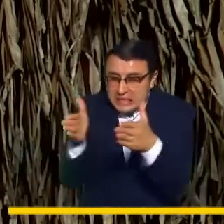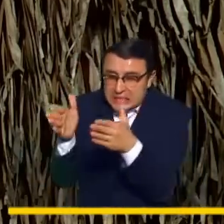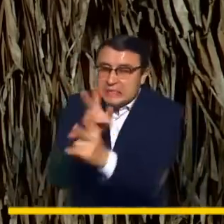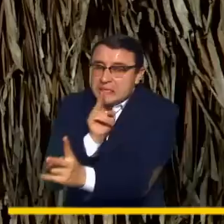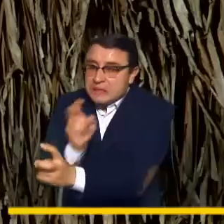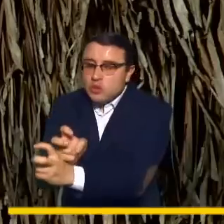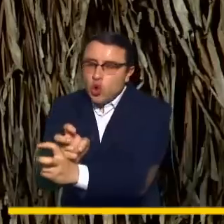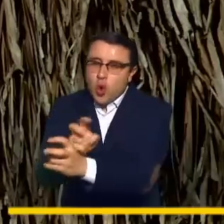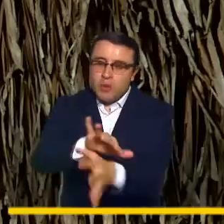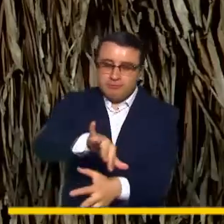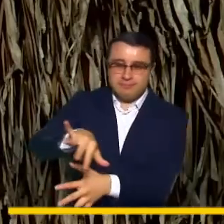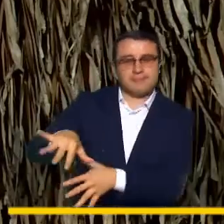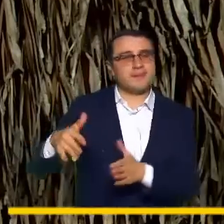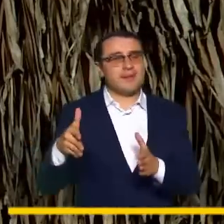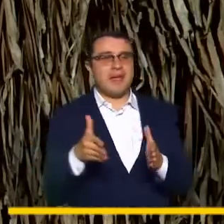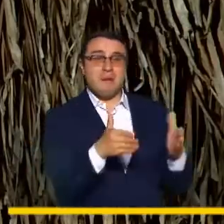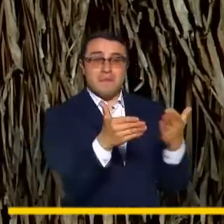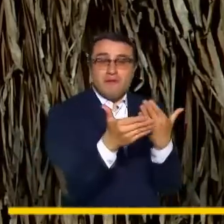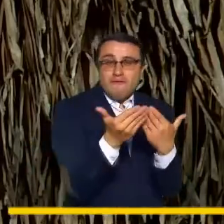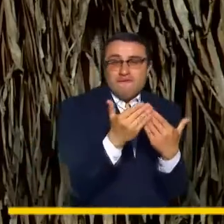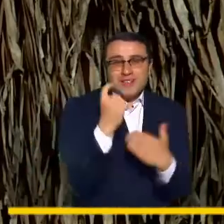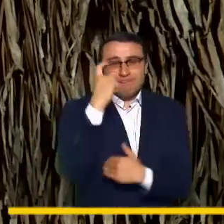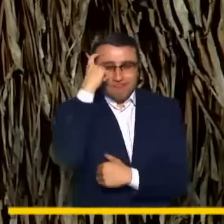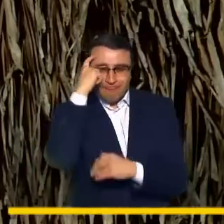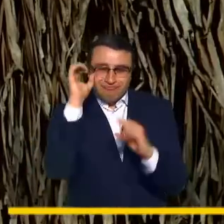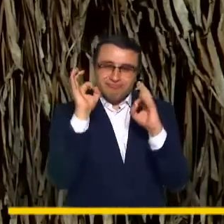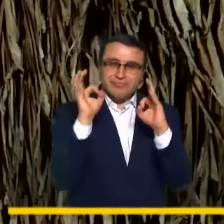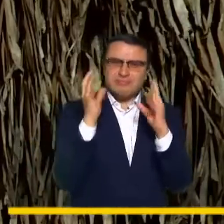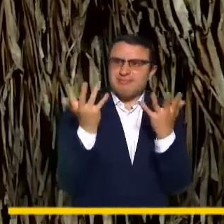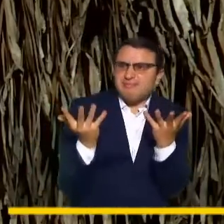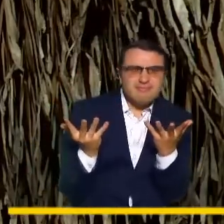muchísimo más inteligente. Hablar.